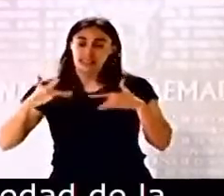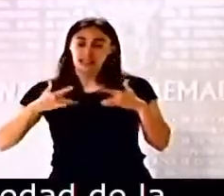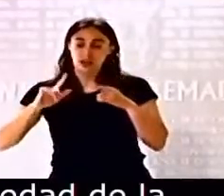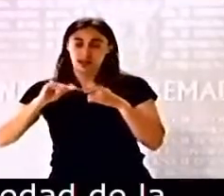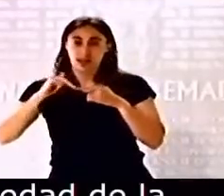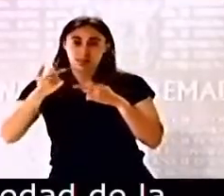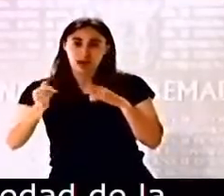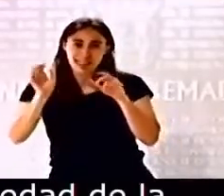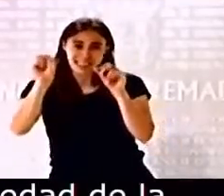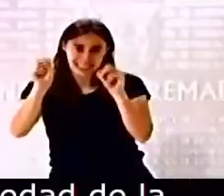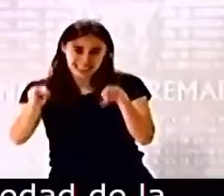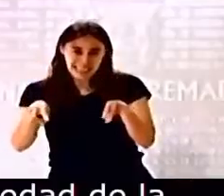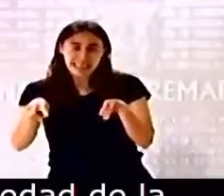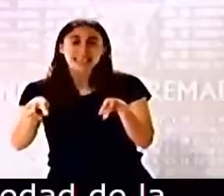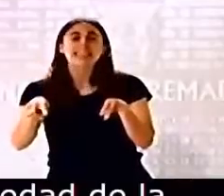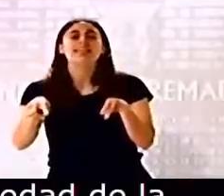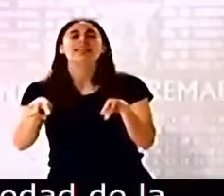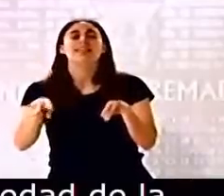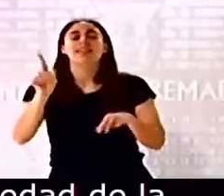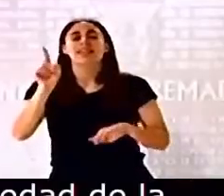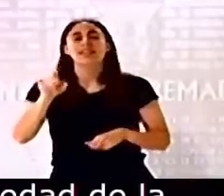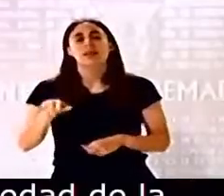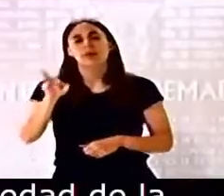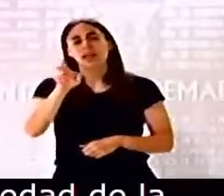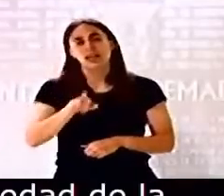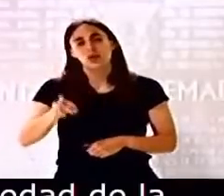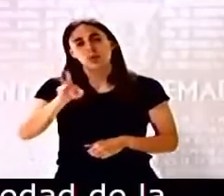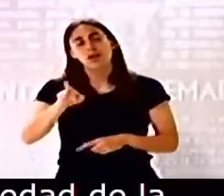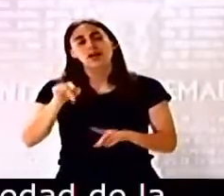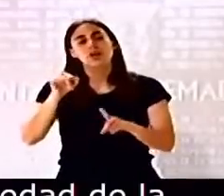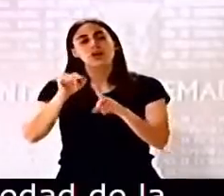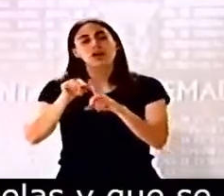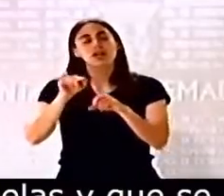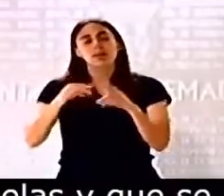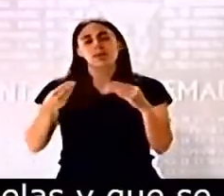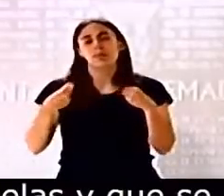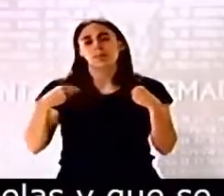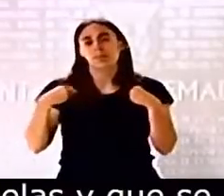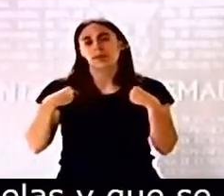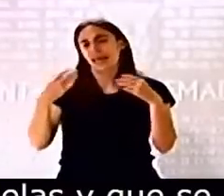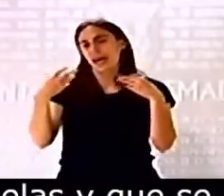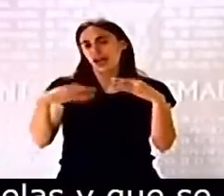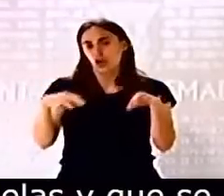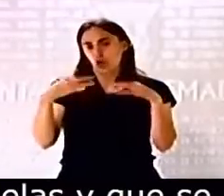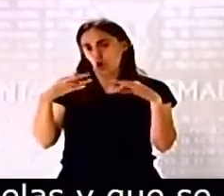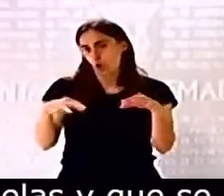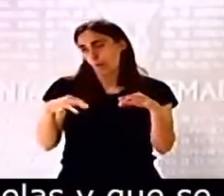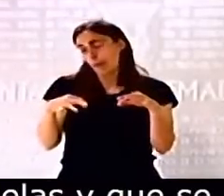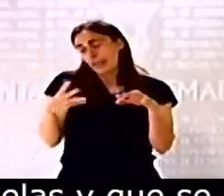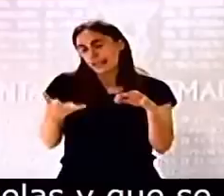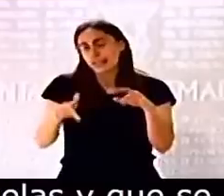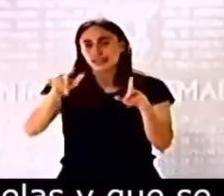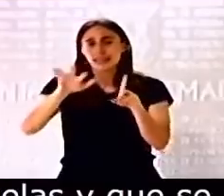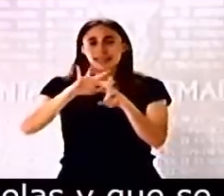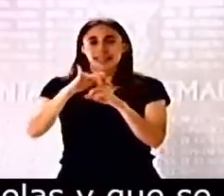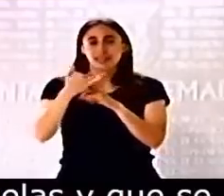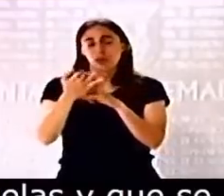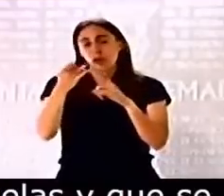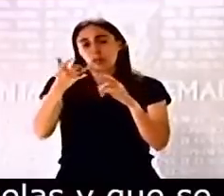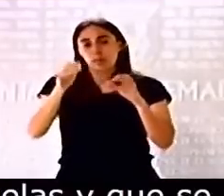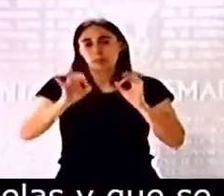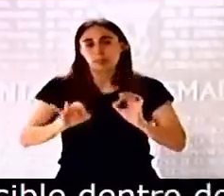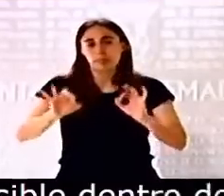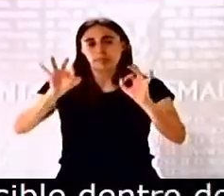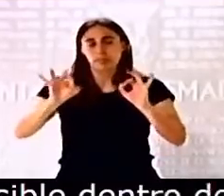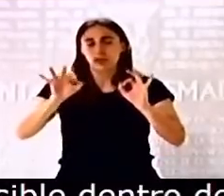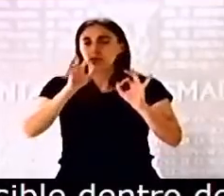y que se recuperen para poder hacer una vida lo más normal posible dentro de esta situación anormal en la que